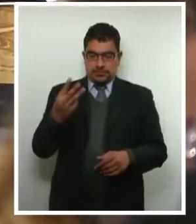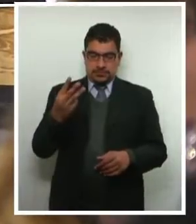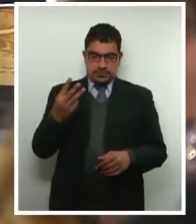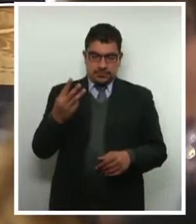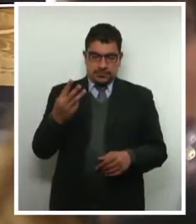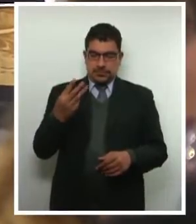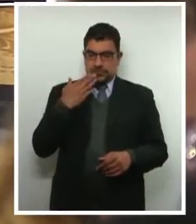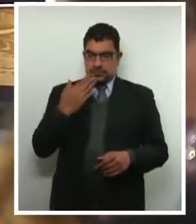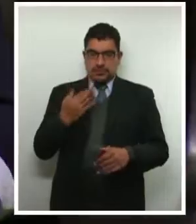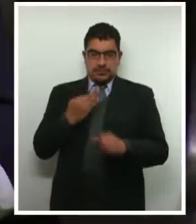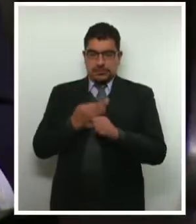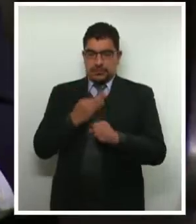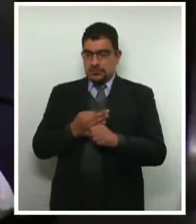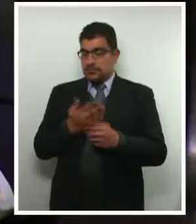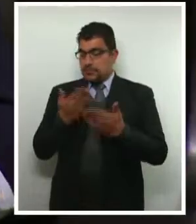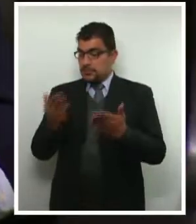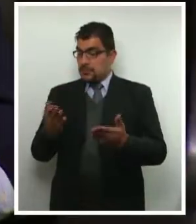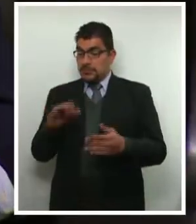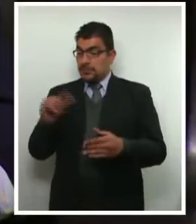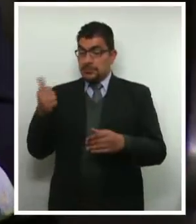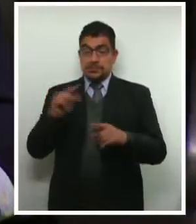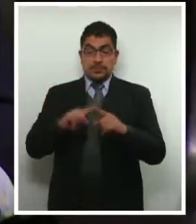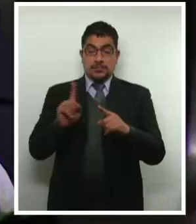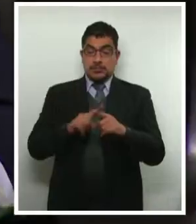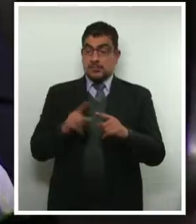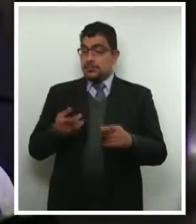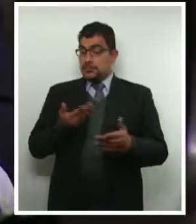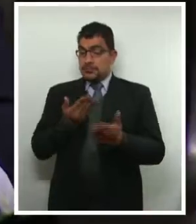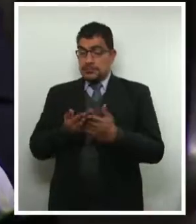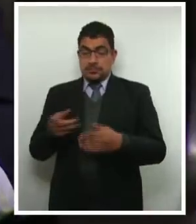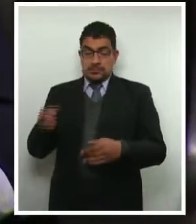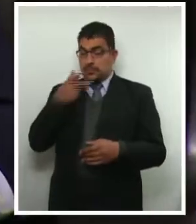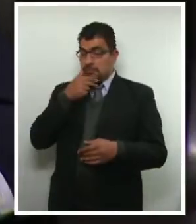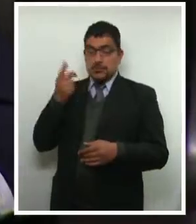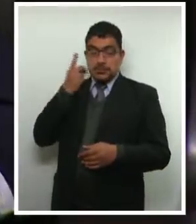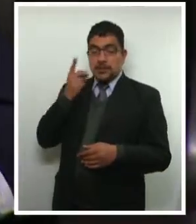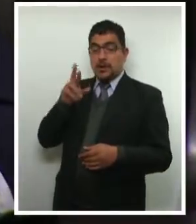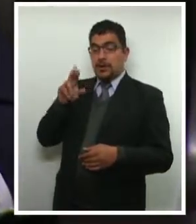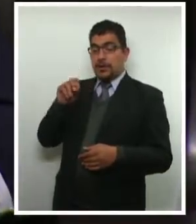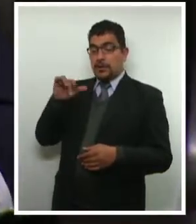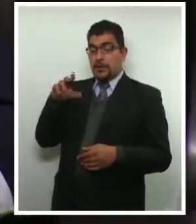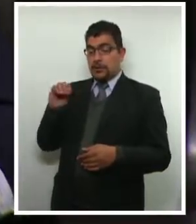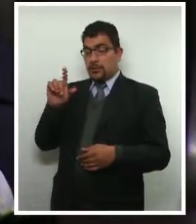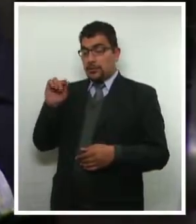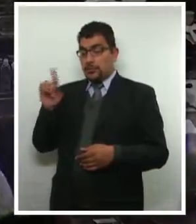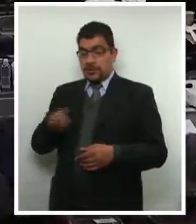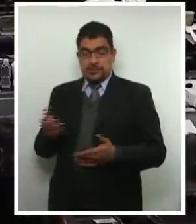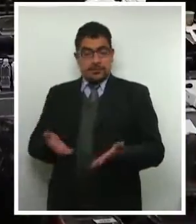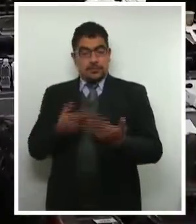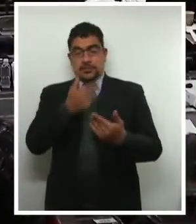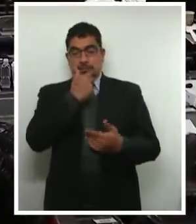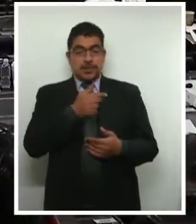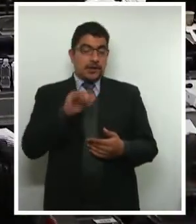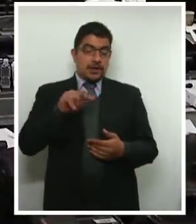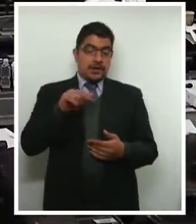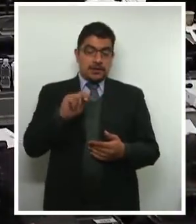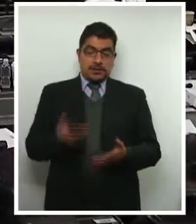Muy bien. ¿Alguna otra reserva? Diputado Roberto López, después el diputado